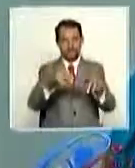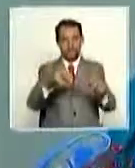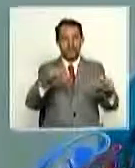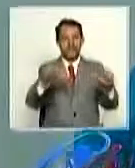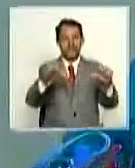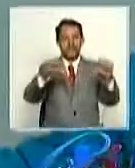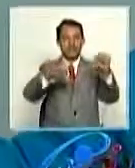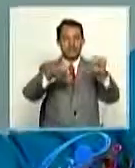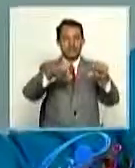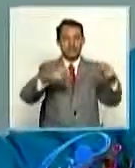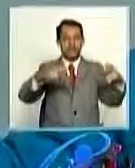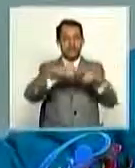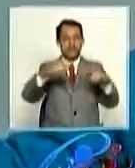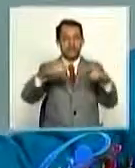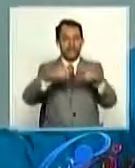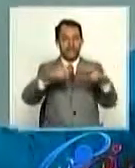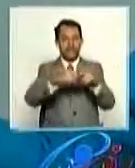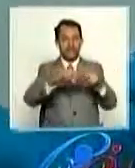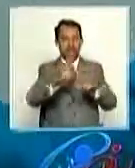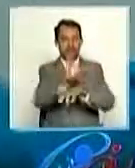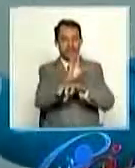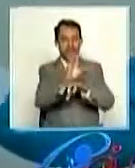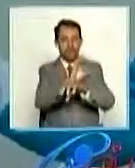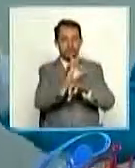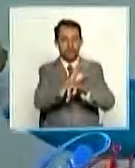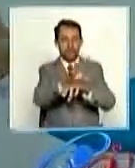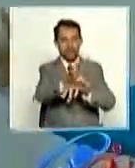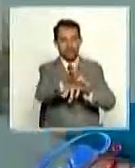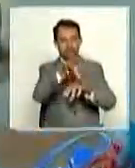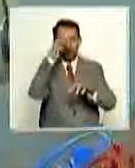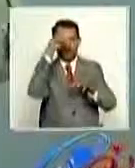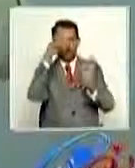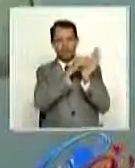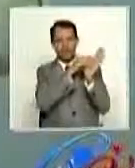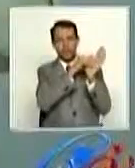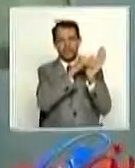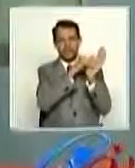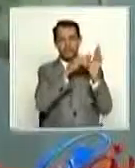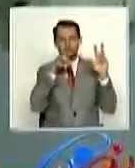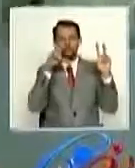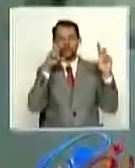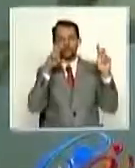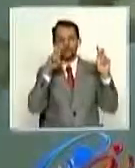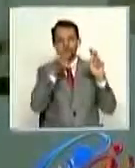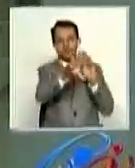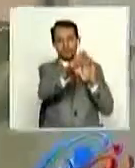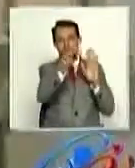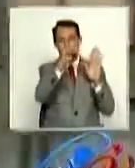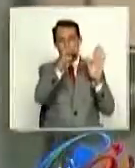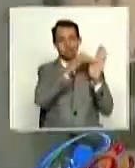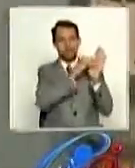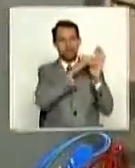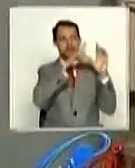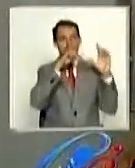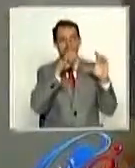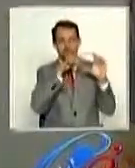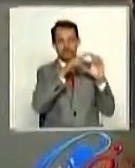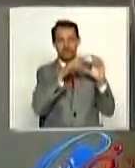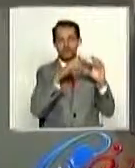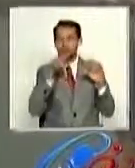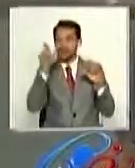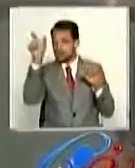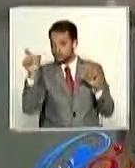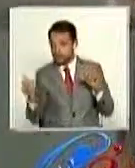Médico. Este es el equipo Panorex que vamos a utilizar para tomar la radiografía. Abelardo, nuestro paciente que vimos